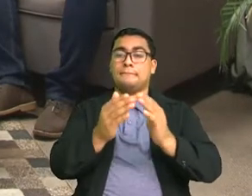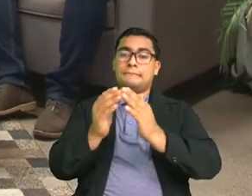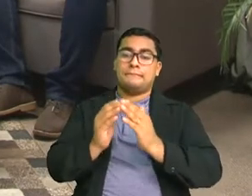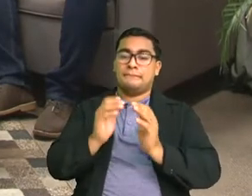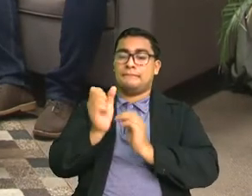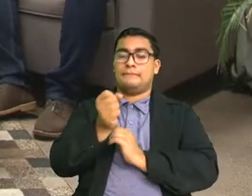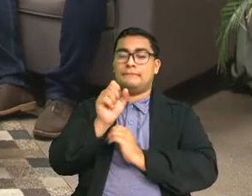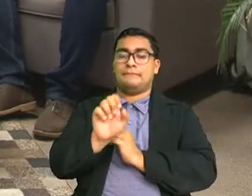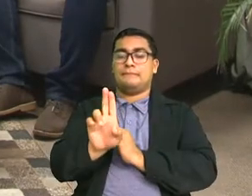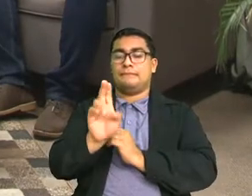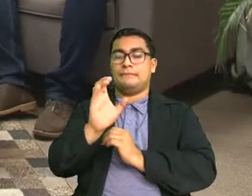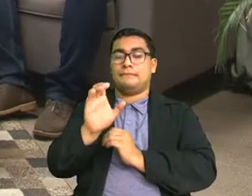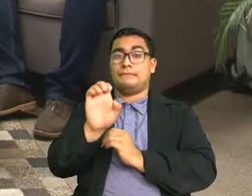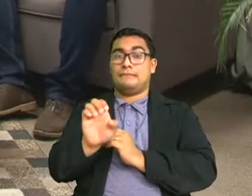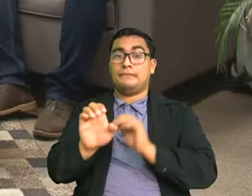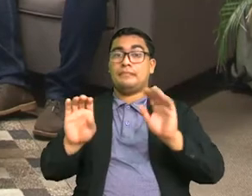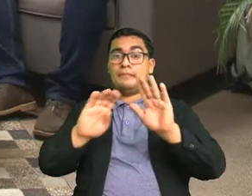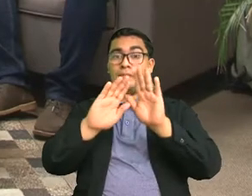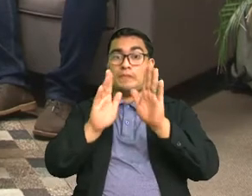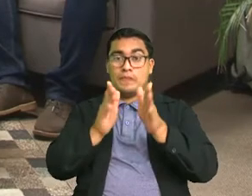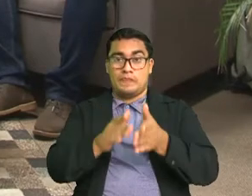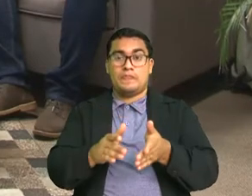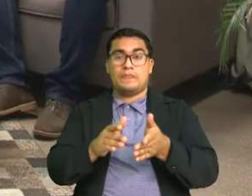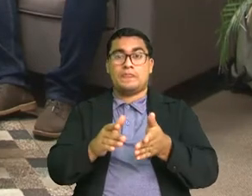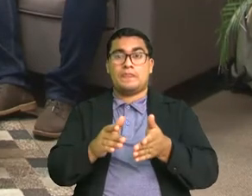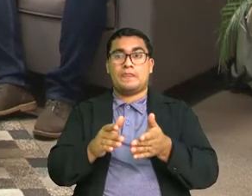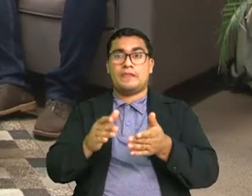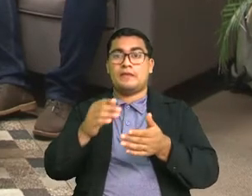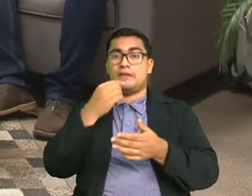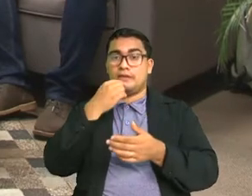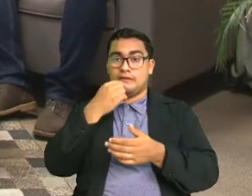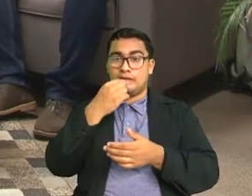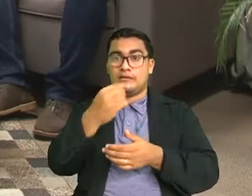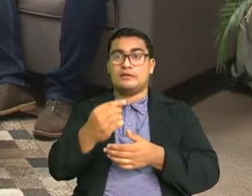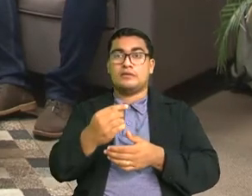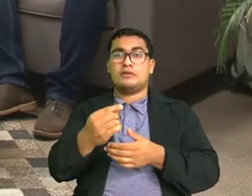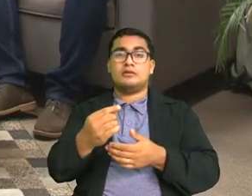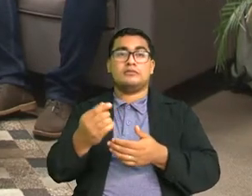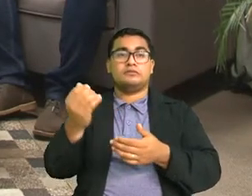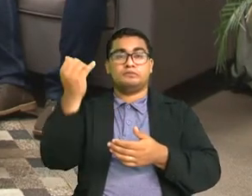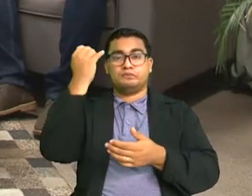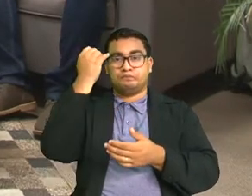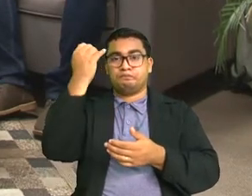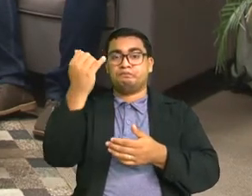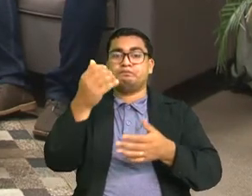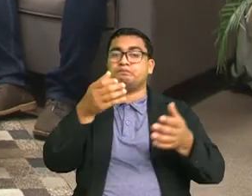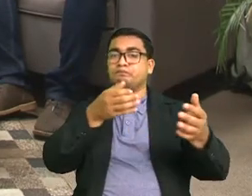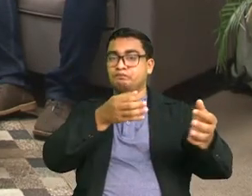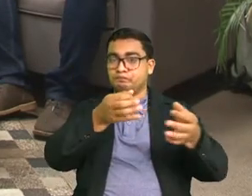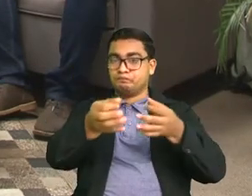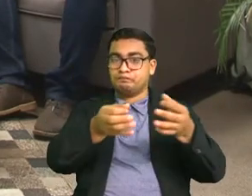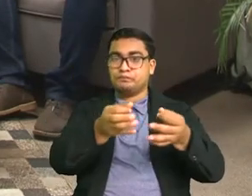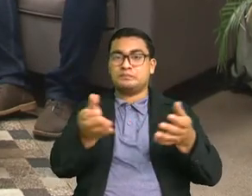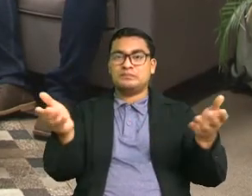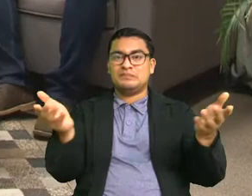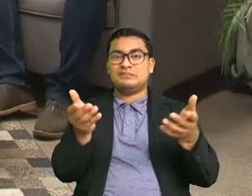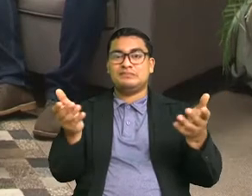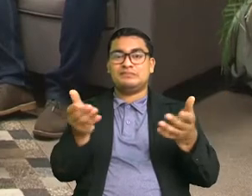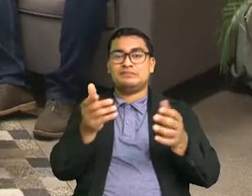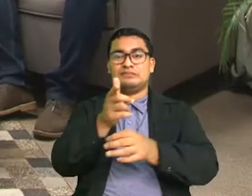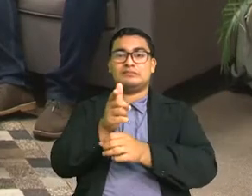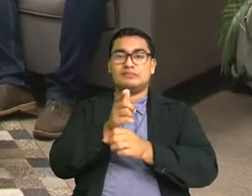sauce que nos ha compartido y nosotros le hemos facilitado a ella el espacio para que vaya a que nos comparta a través de una